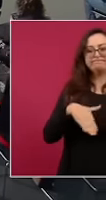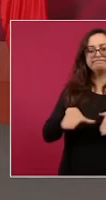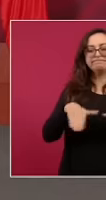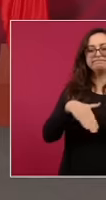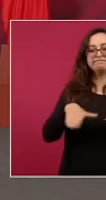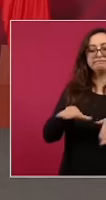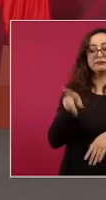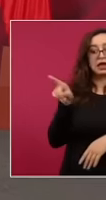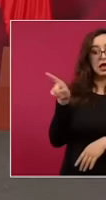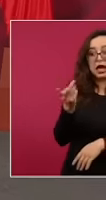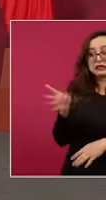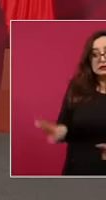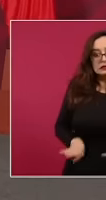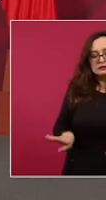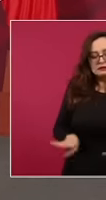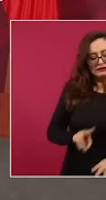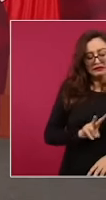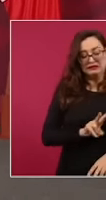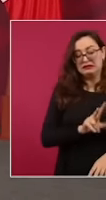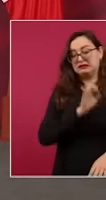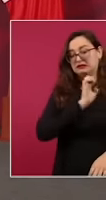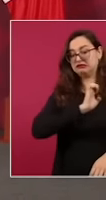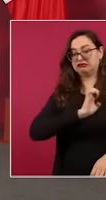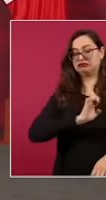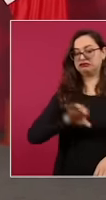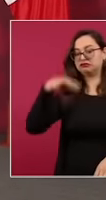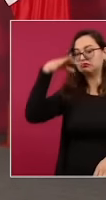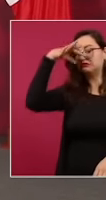se tapaban la nariz.